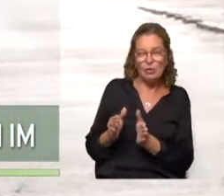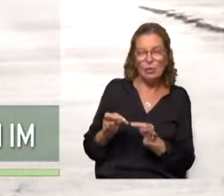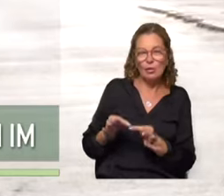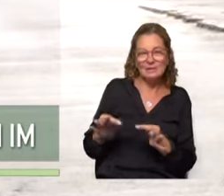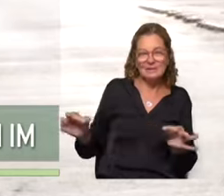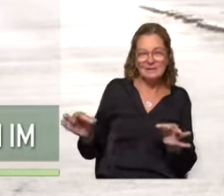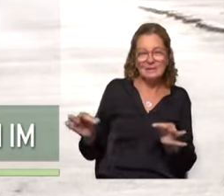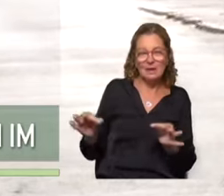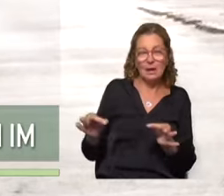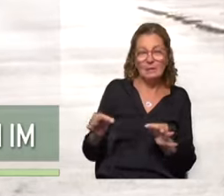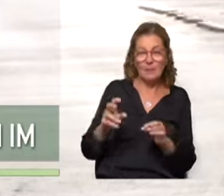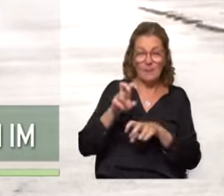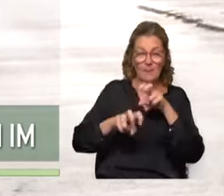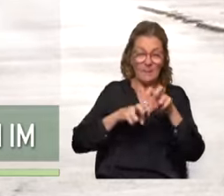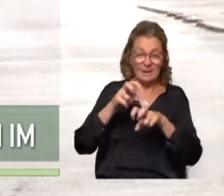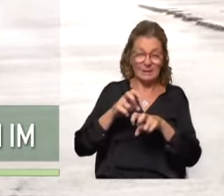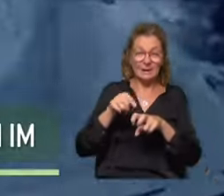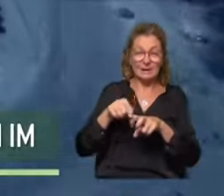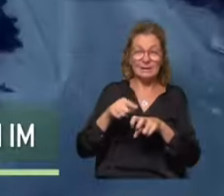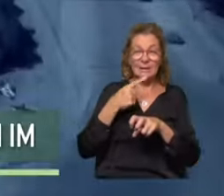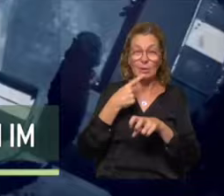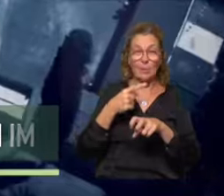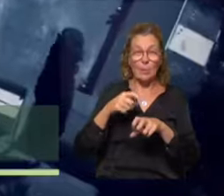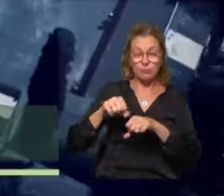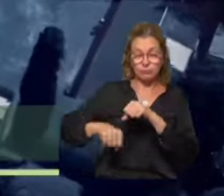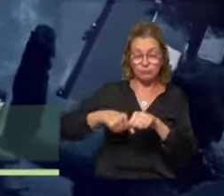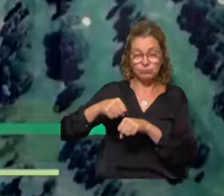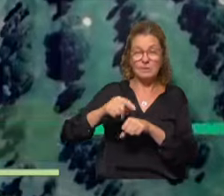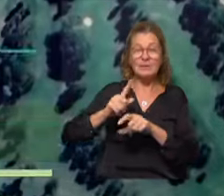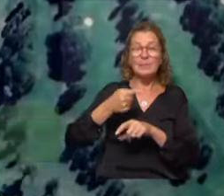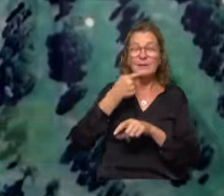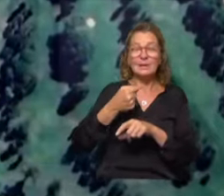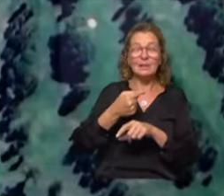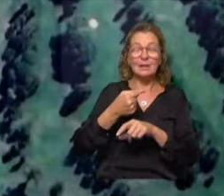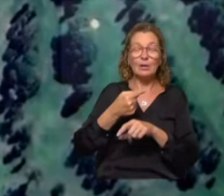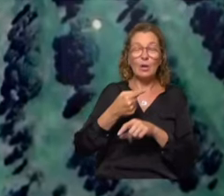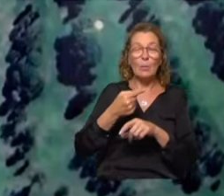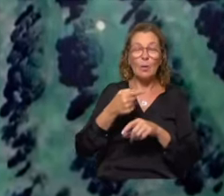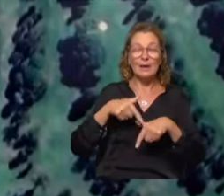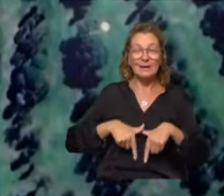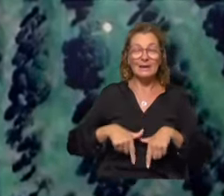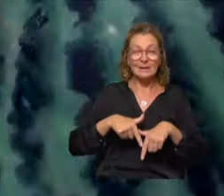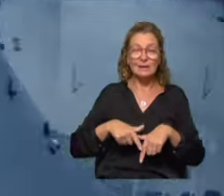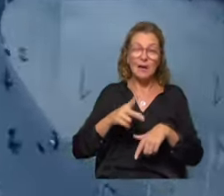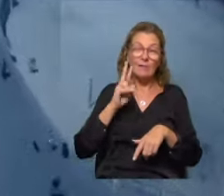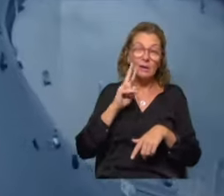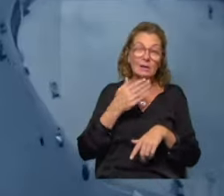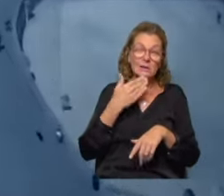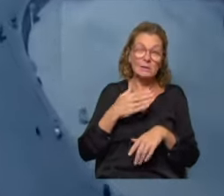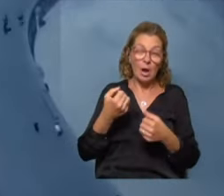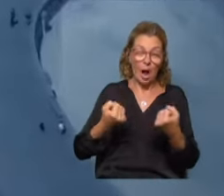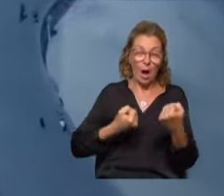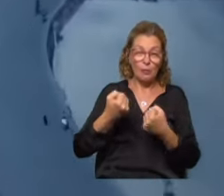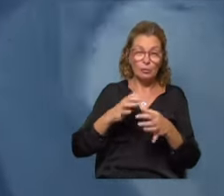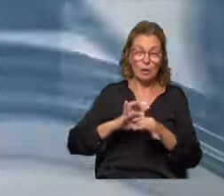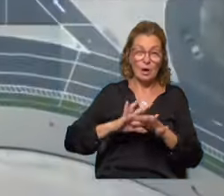las canteras del Parque Rodó y a partir de allí habrá una bicisenda. Rey también dijo que desde la comuna se había interpretado que el área vehicular estaba